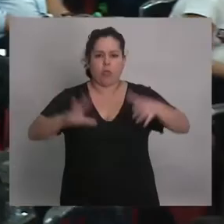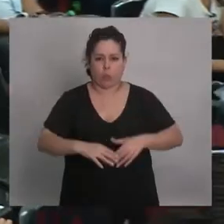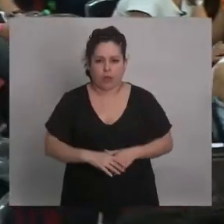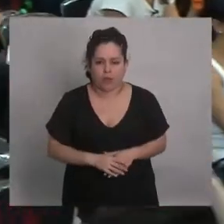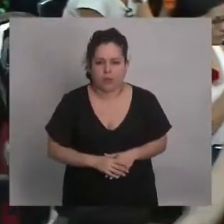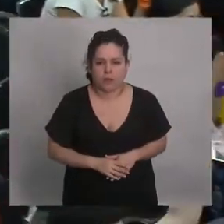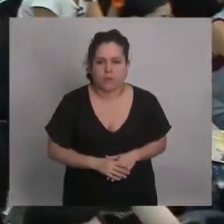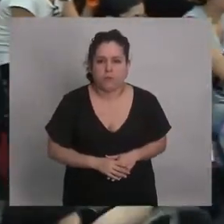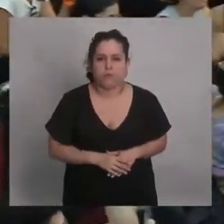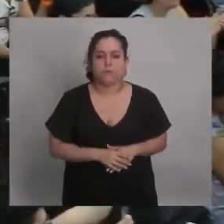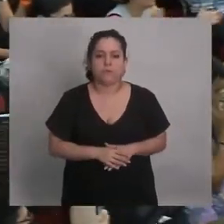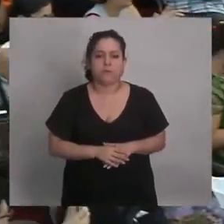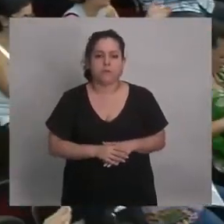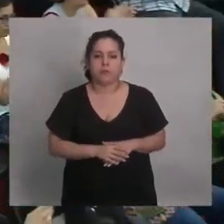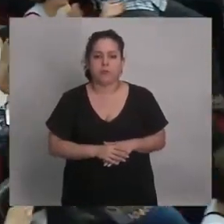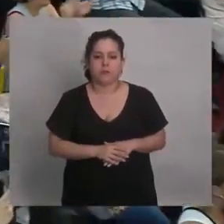soberano